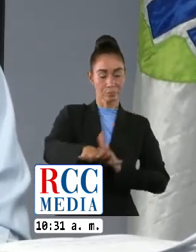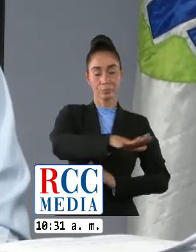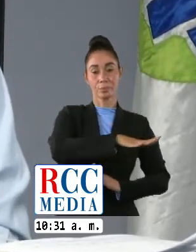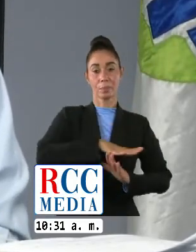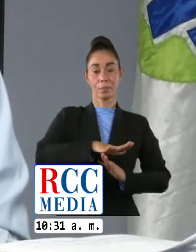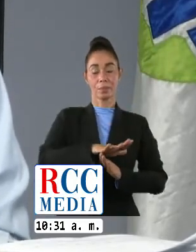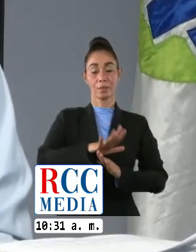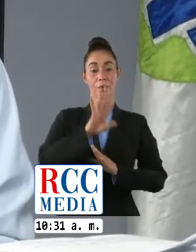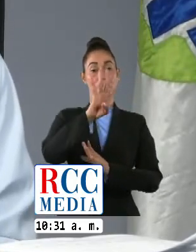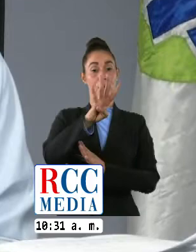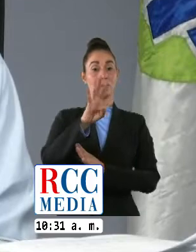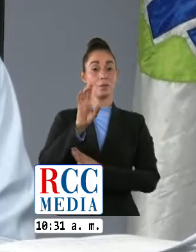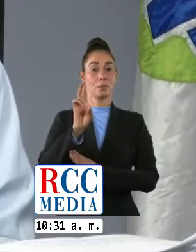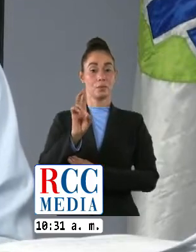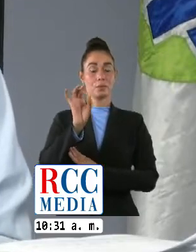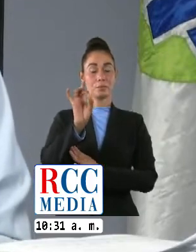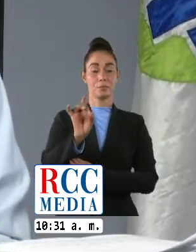con un